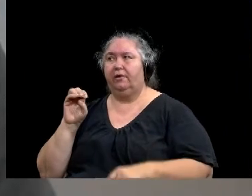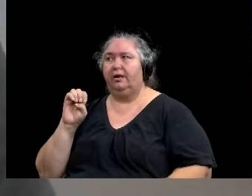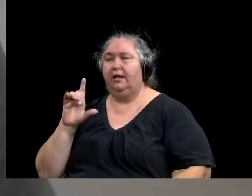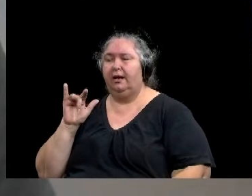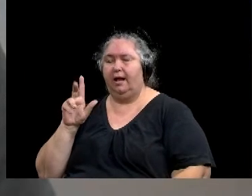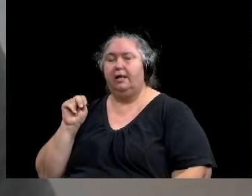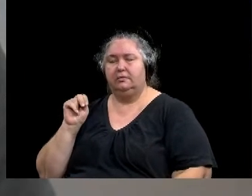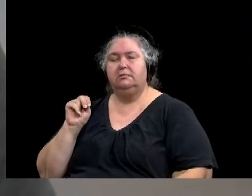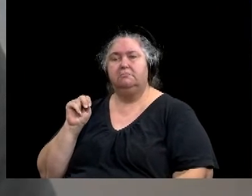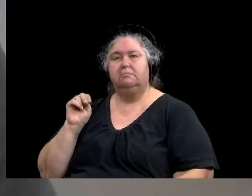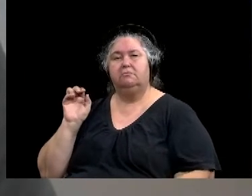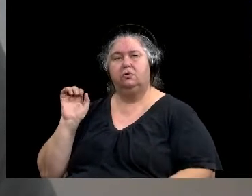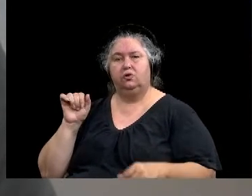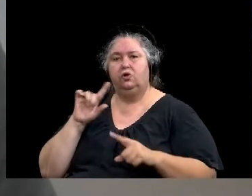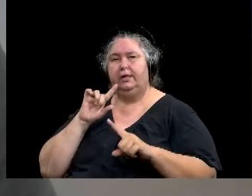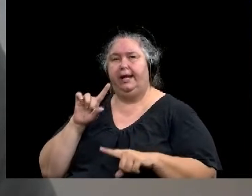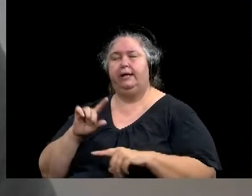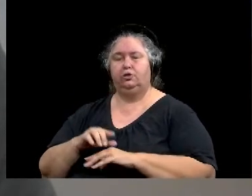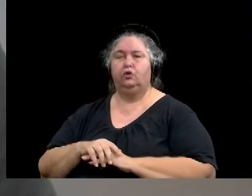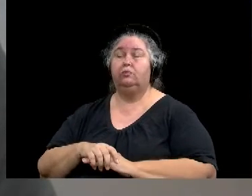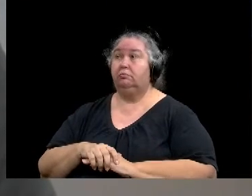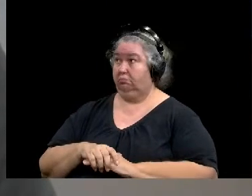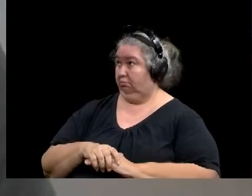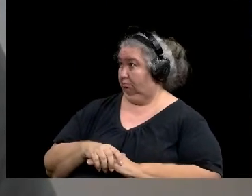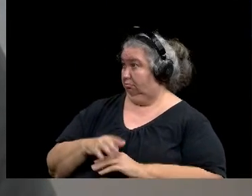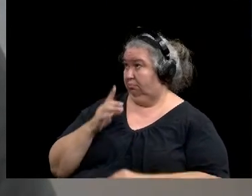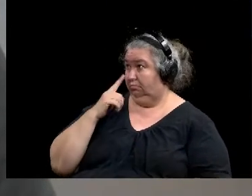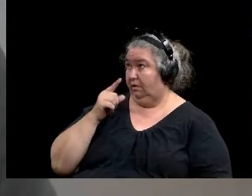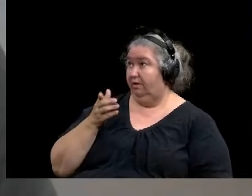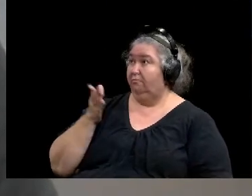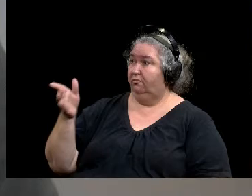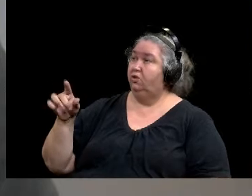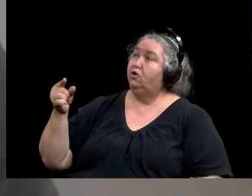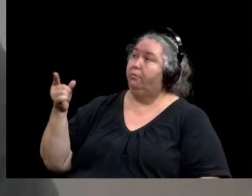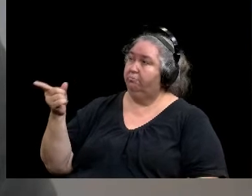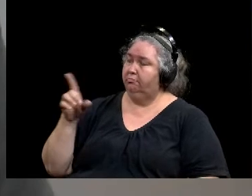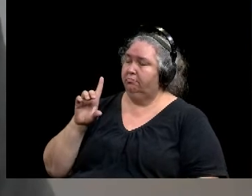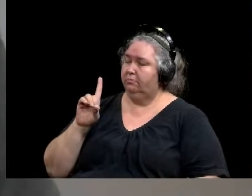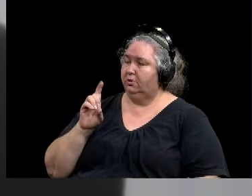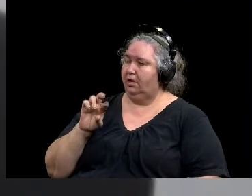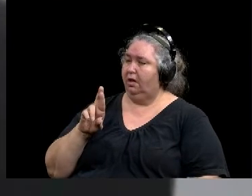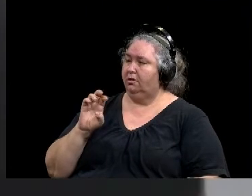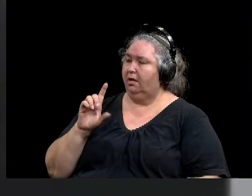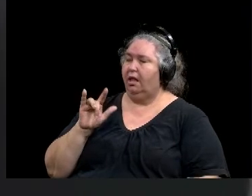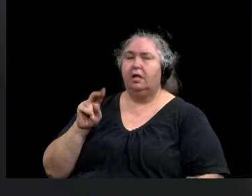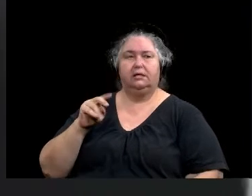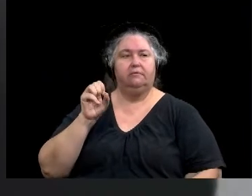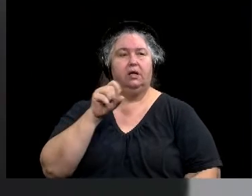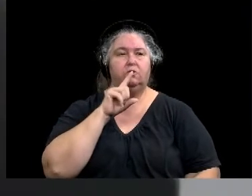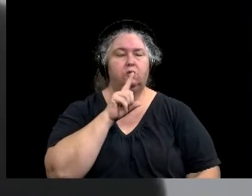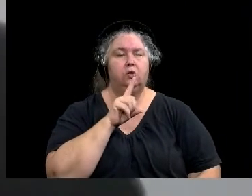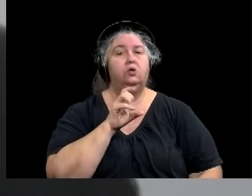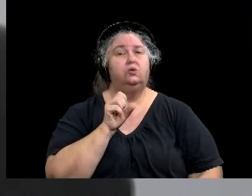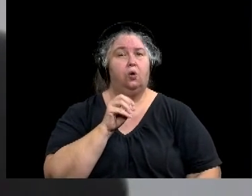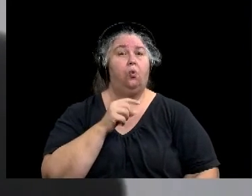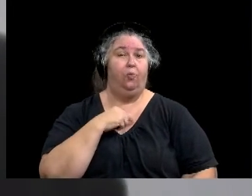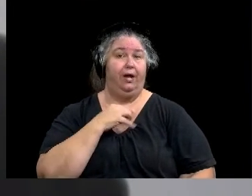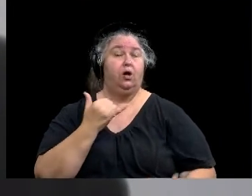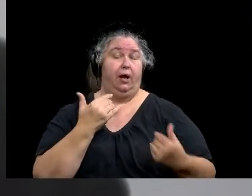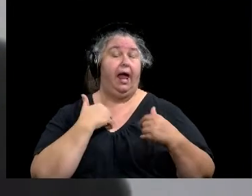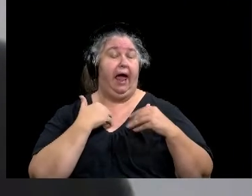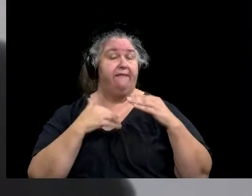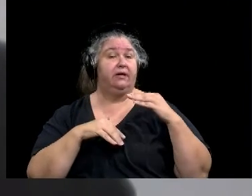hospitales para tener más personas y quiero dar la prioridad que estos actores que den su punto de vista de eso